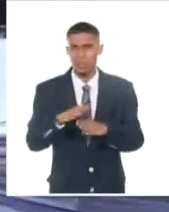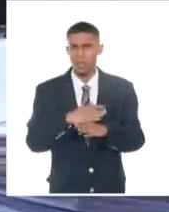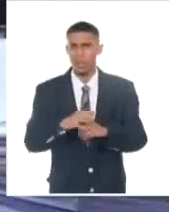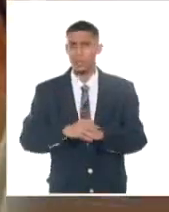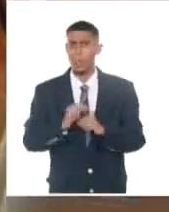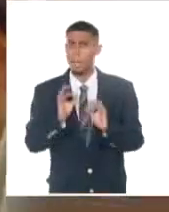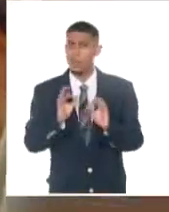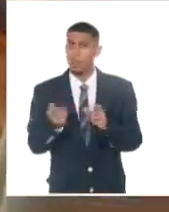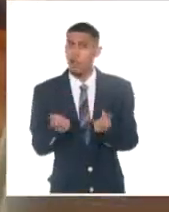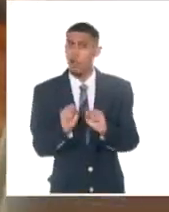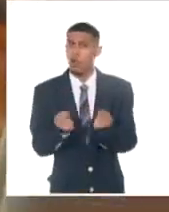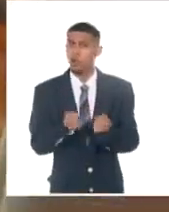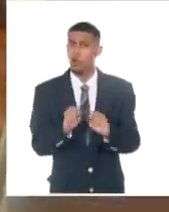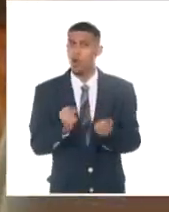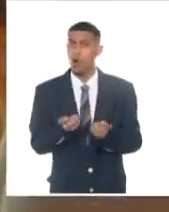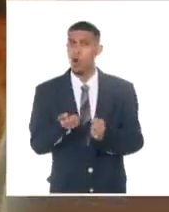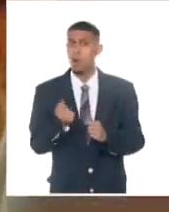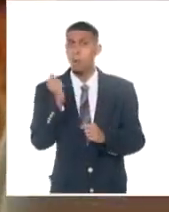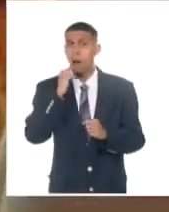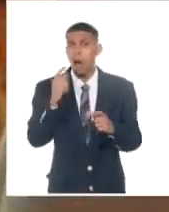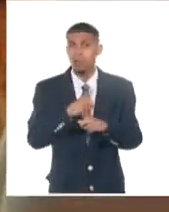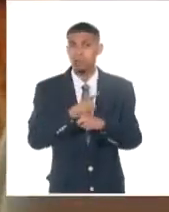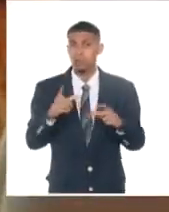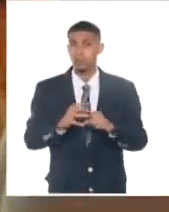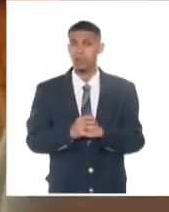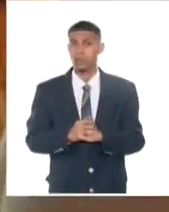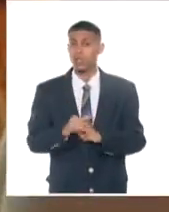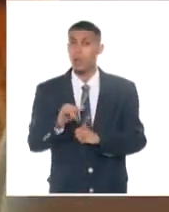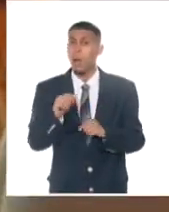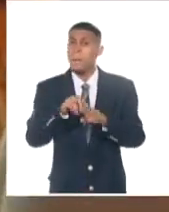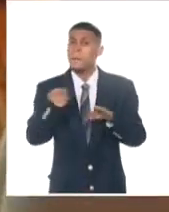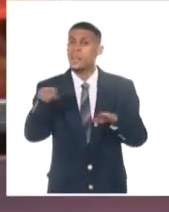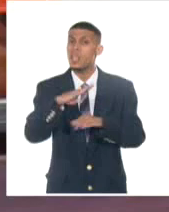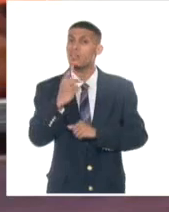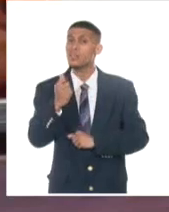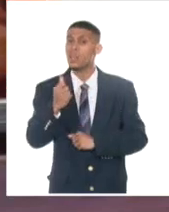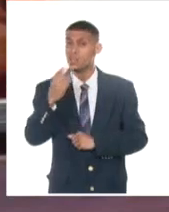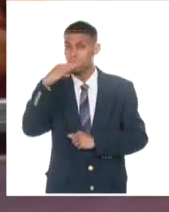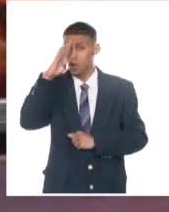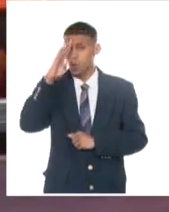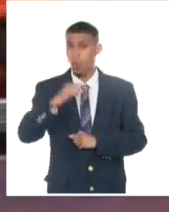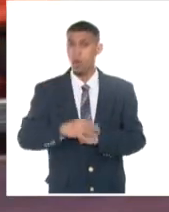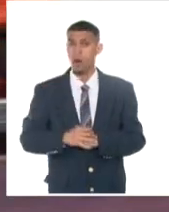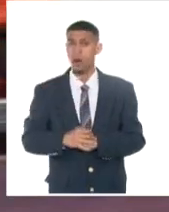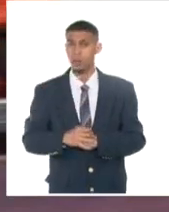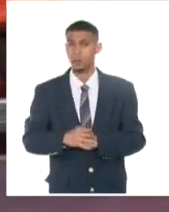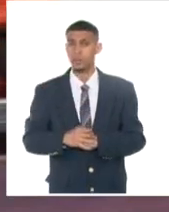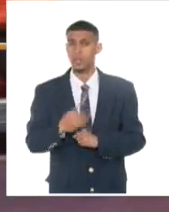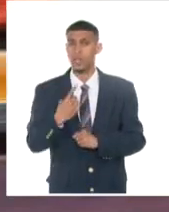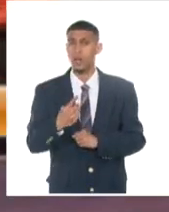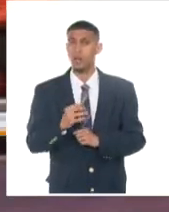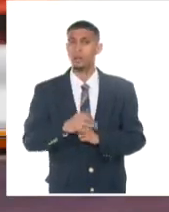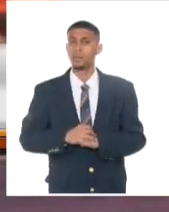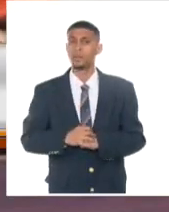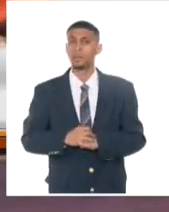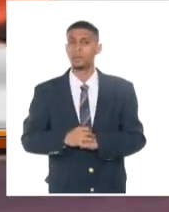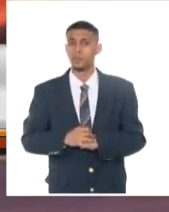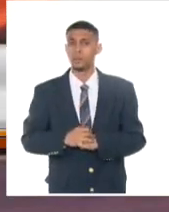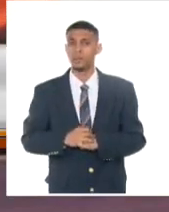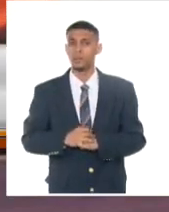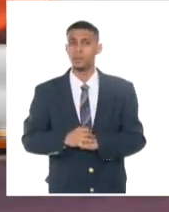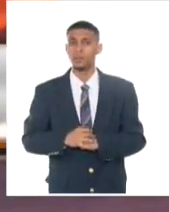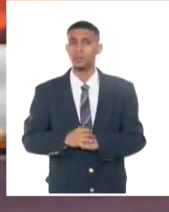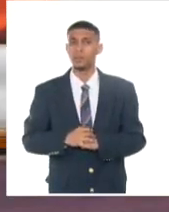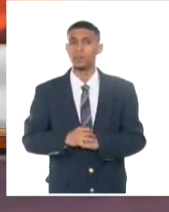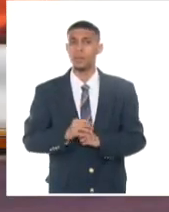es insuficiente, afirmó Maisy Bolaños, ministra de Finanzas y Precios. En este sentido, se están emitiendo